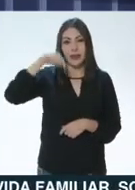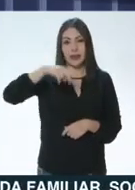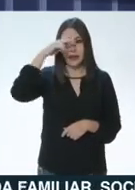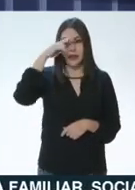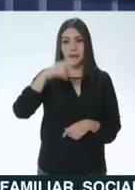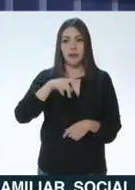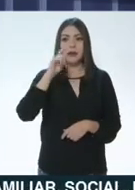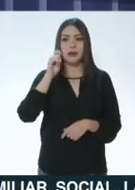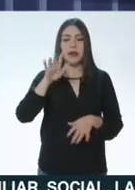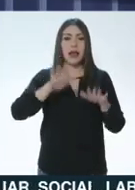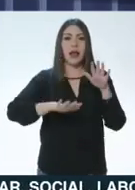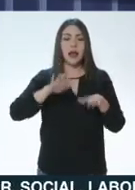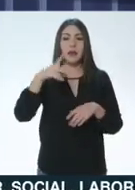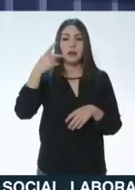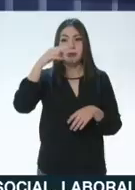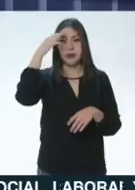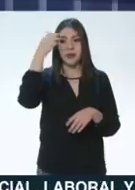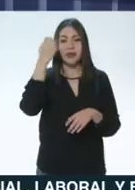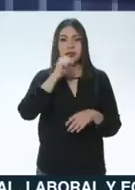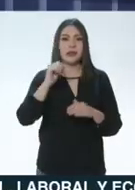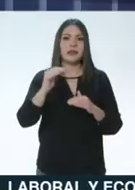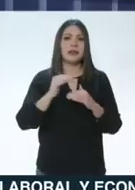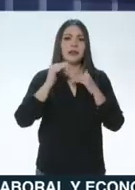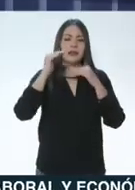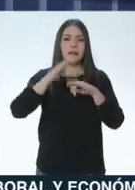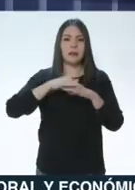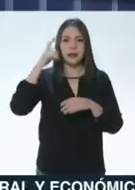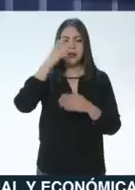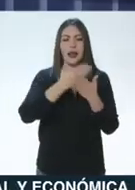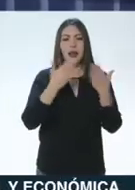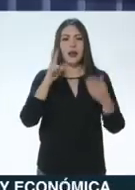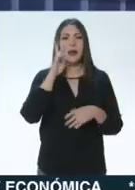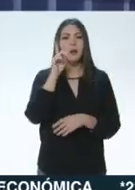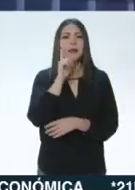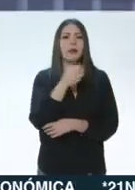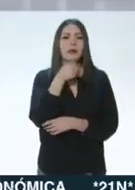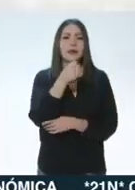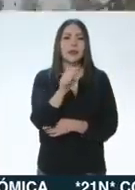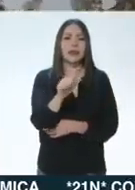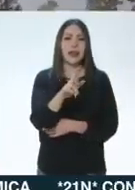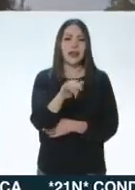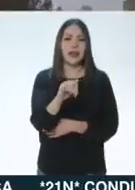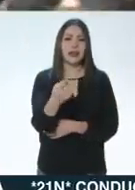¿Quieres saber por qué? Saray Mariscal nos trajo esa historia, conózcala.